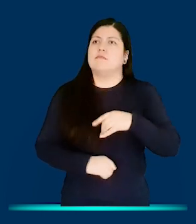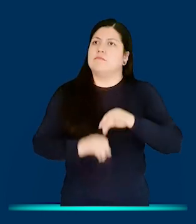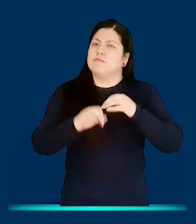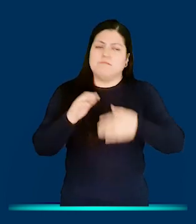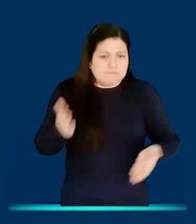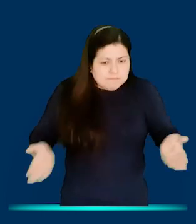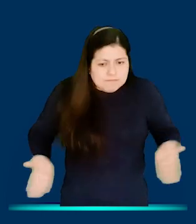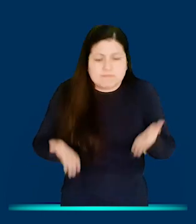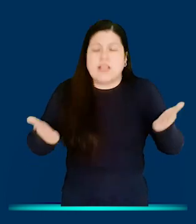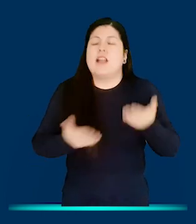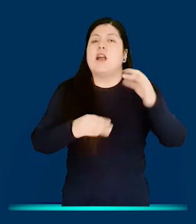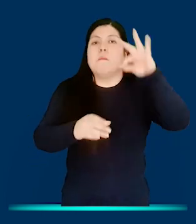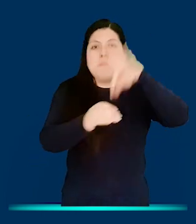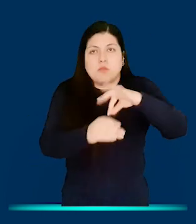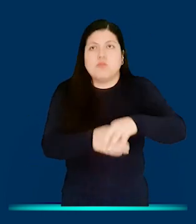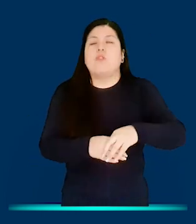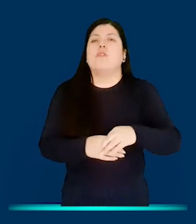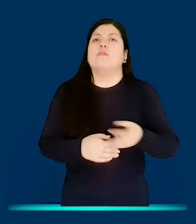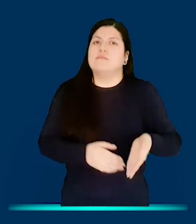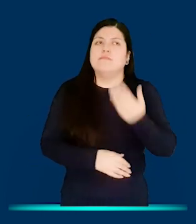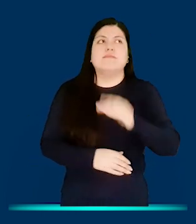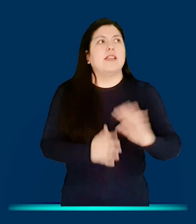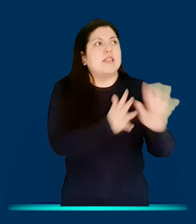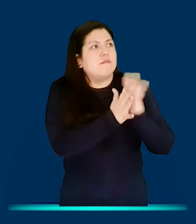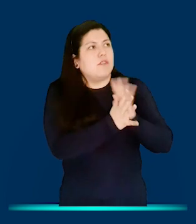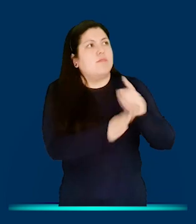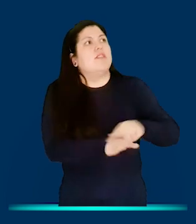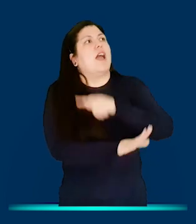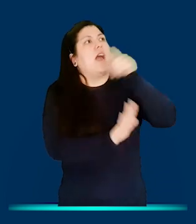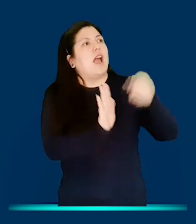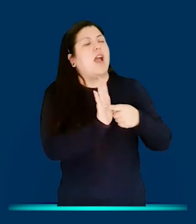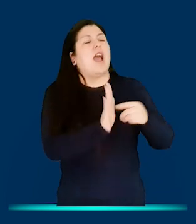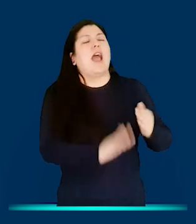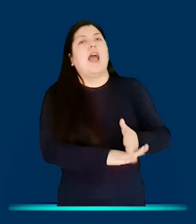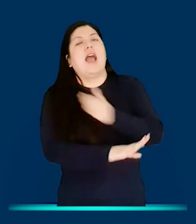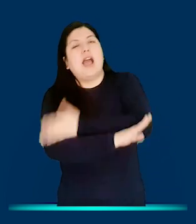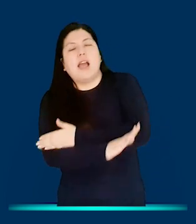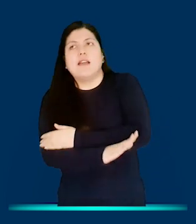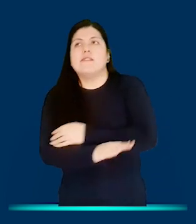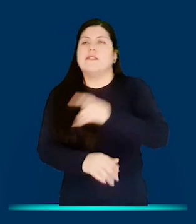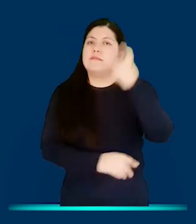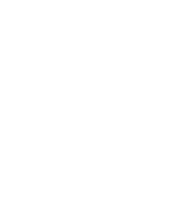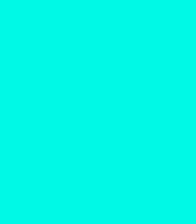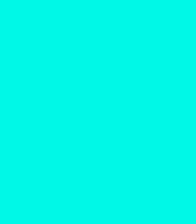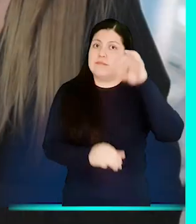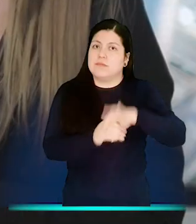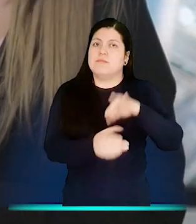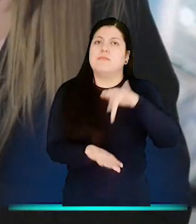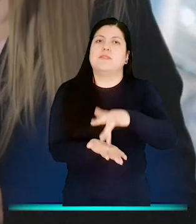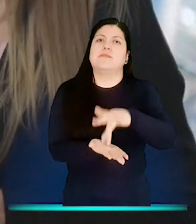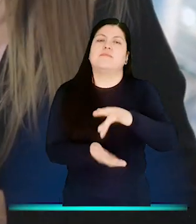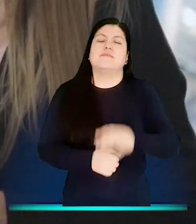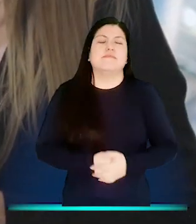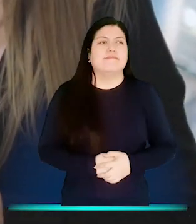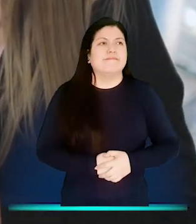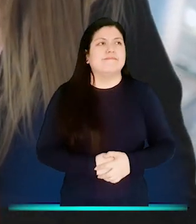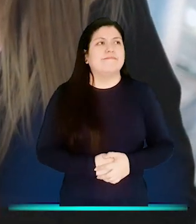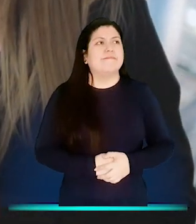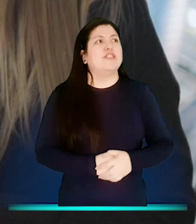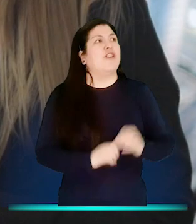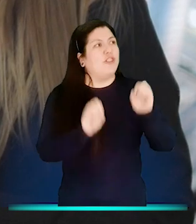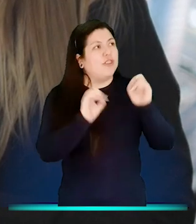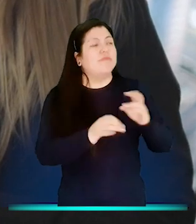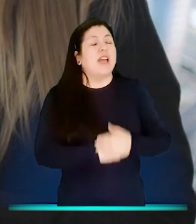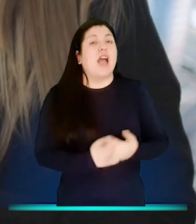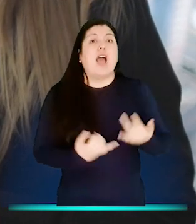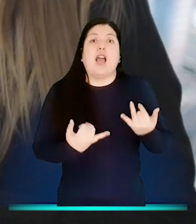a participar y salgan bien informados con inteligencia electoral a participar. Listo, Mari, entonces ahora ya